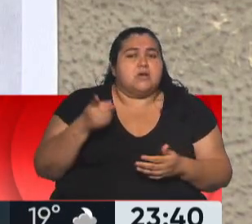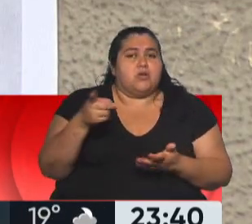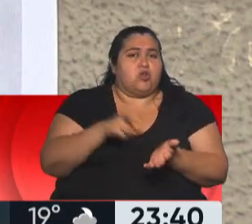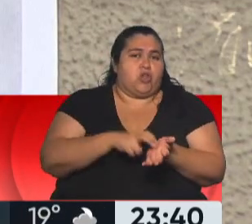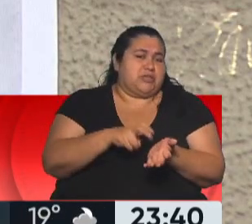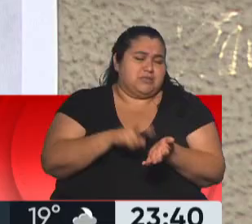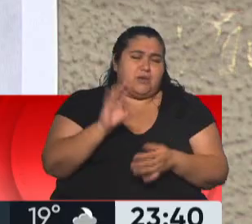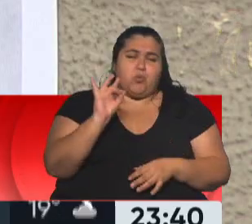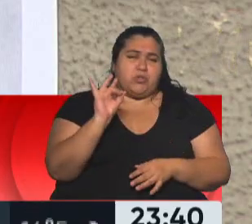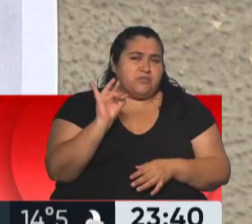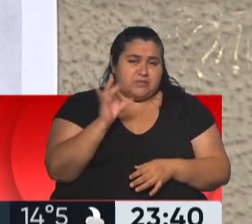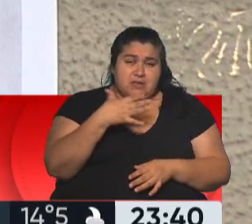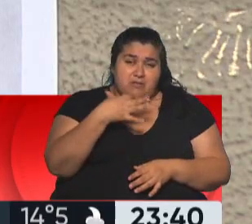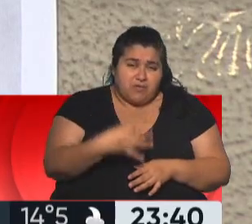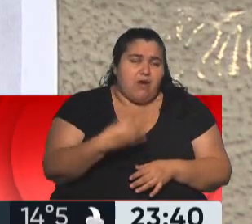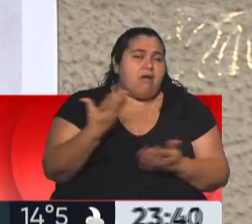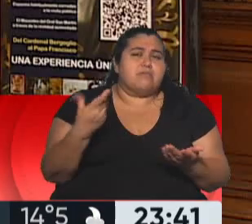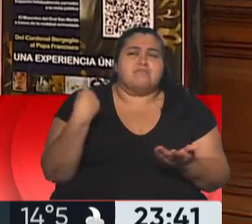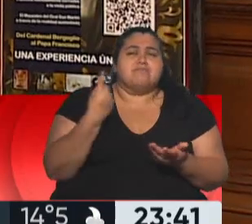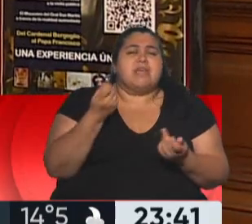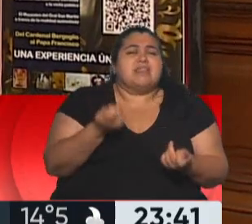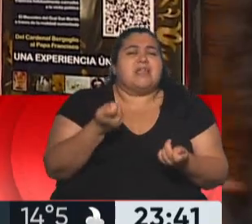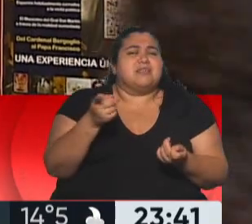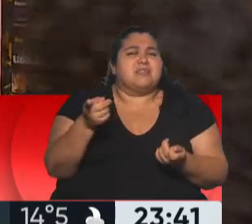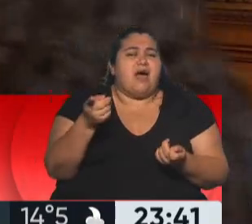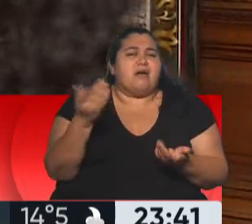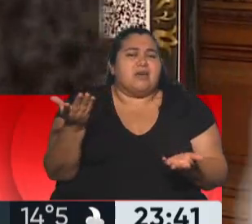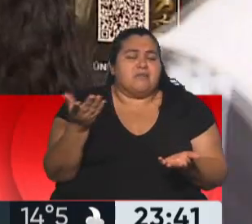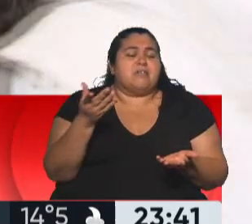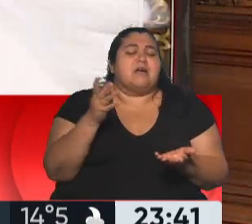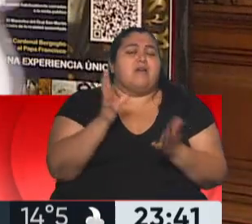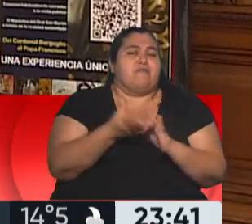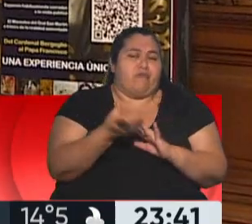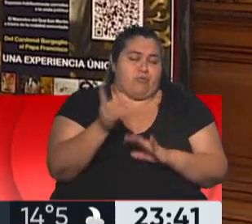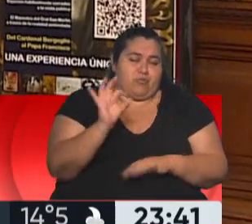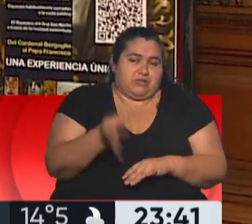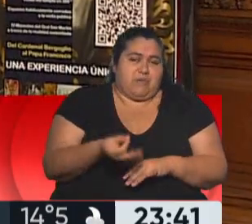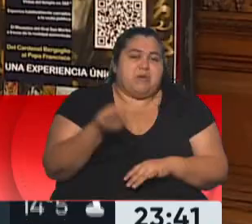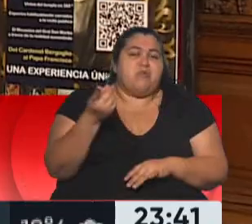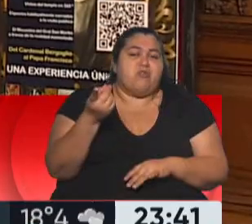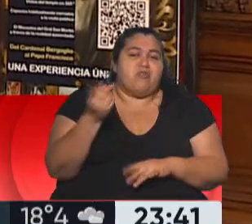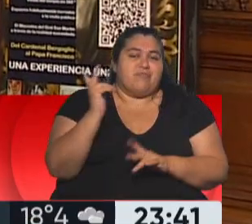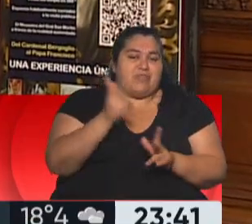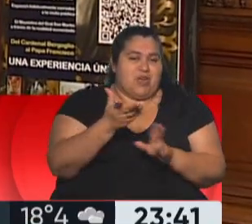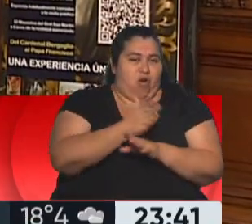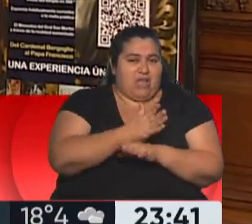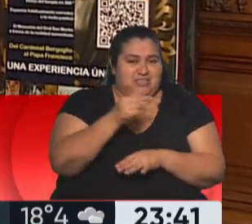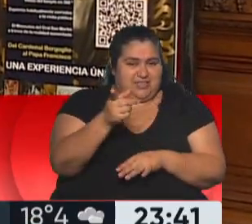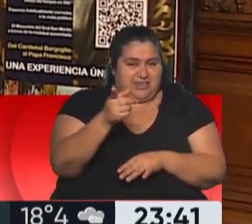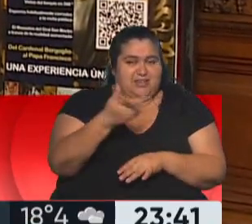noticia difícil porque al final de cuentas lo que intentaba hacer es traer más bien que mal. Y justo lo que dijo ayer en